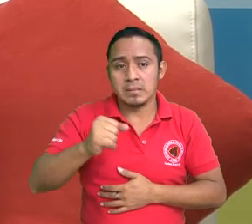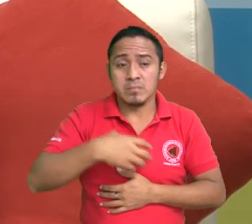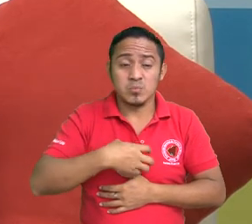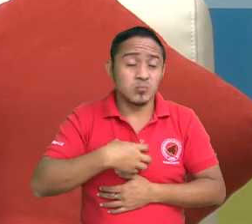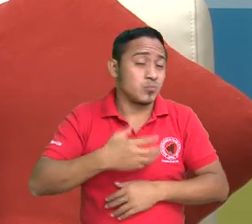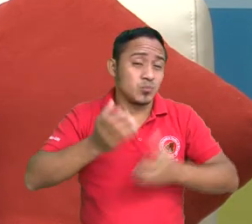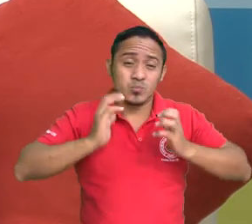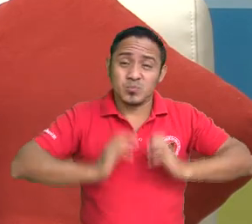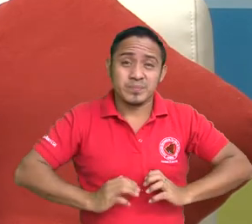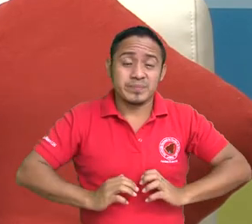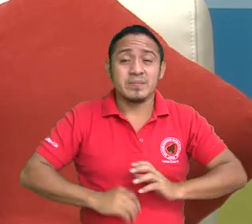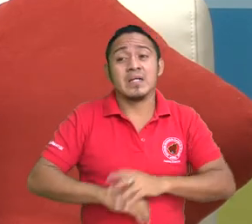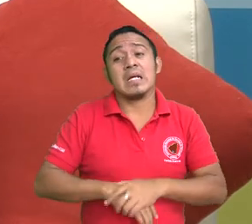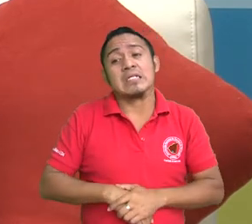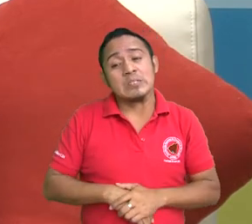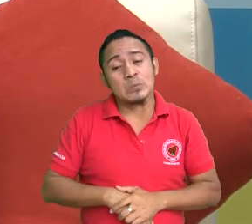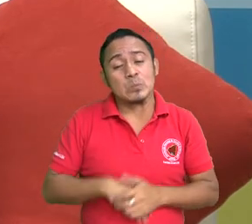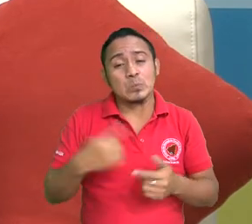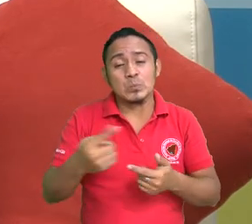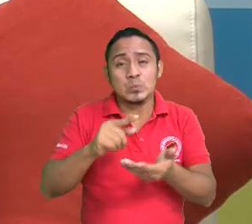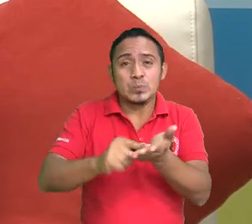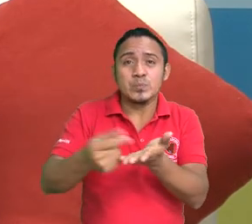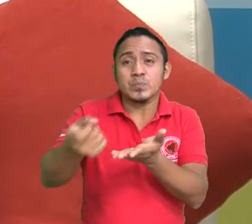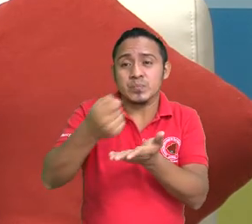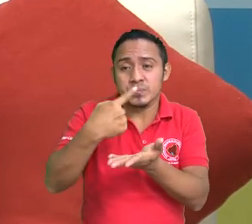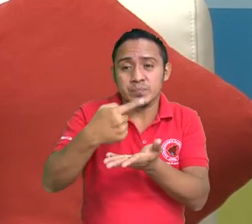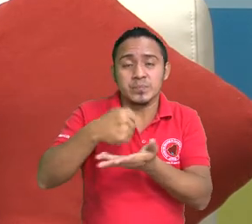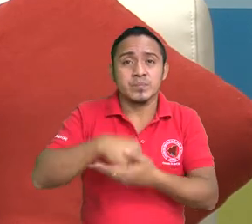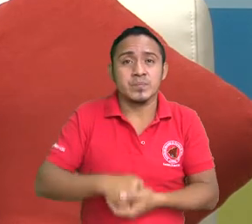androgenética, pues hay que recetarle medicamentos